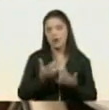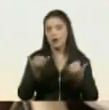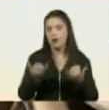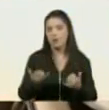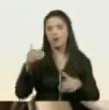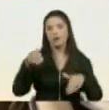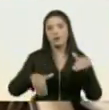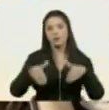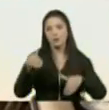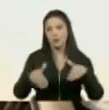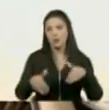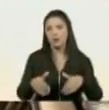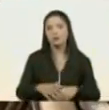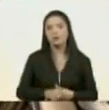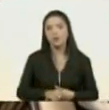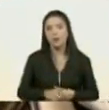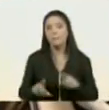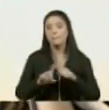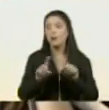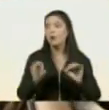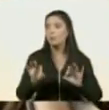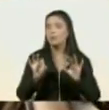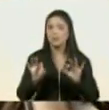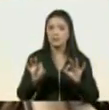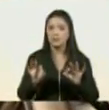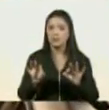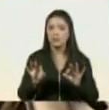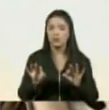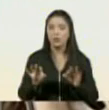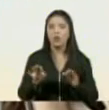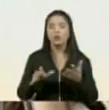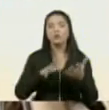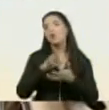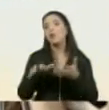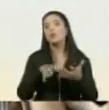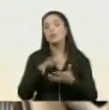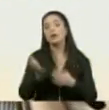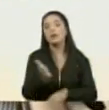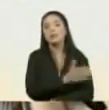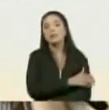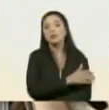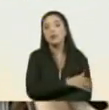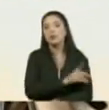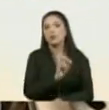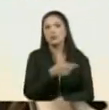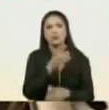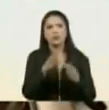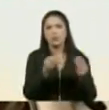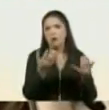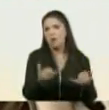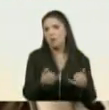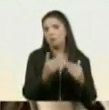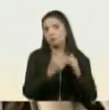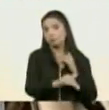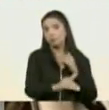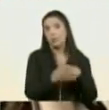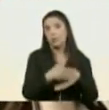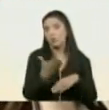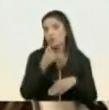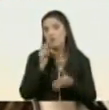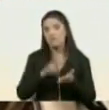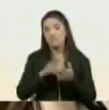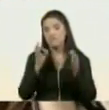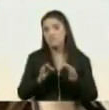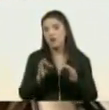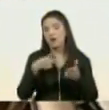electorales anteriores, sobre todo los partidos de la derecha venezolana, todos ellos inexistentes en estos momentos porque no han validado todavía